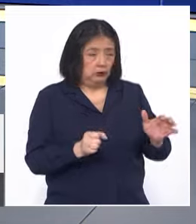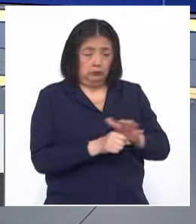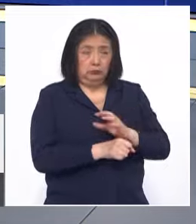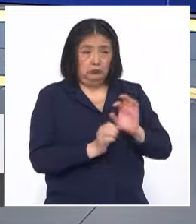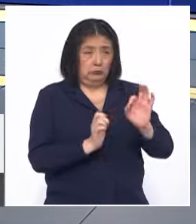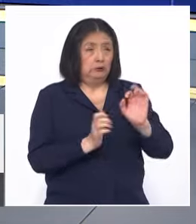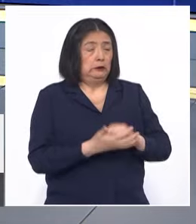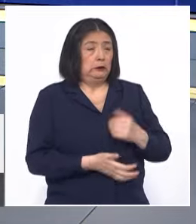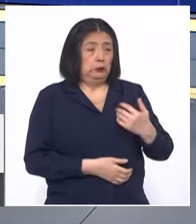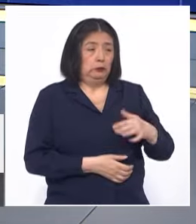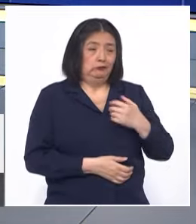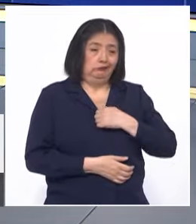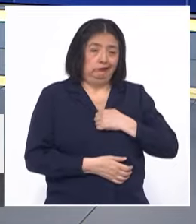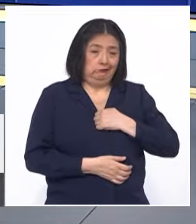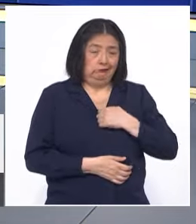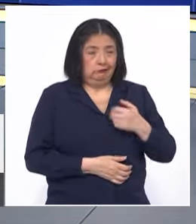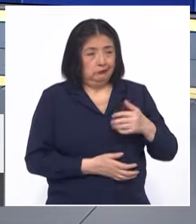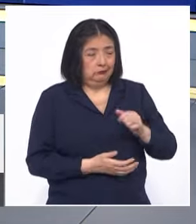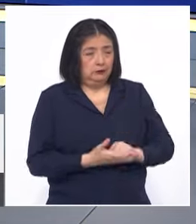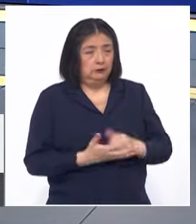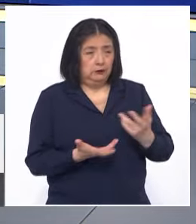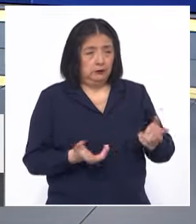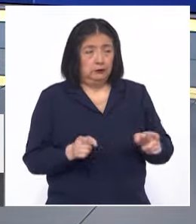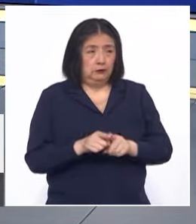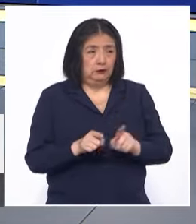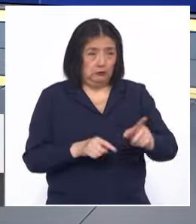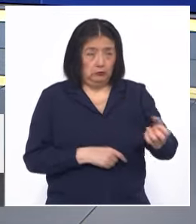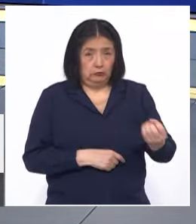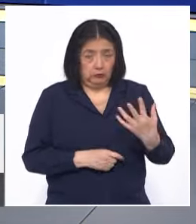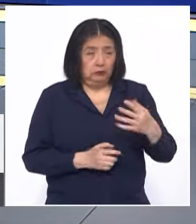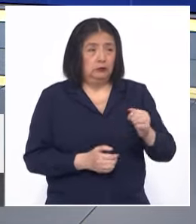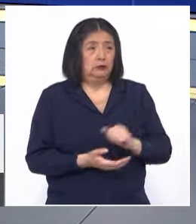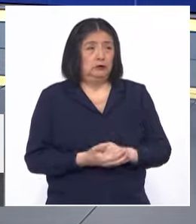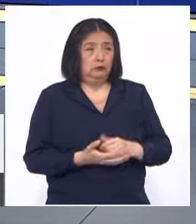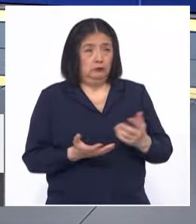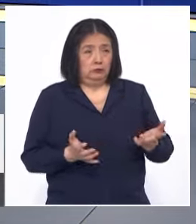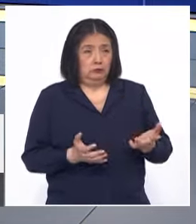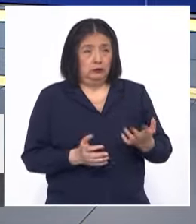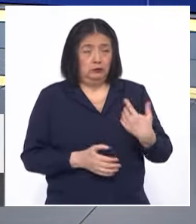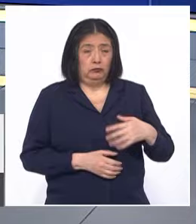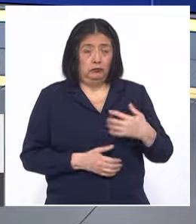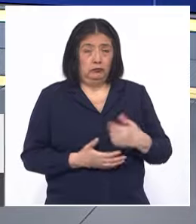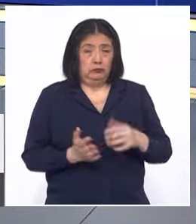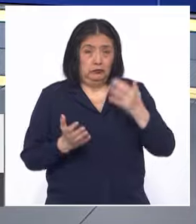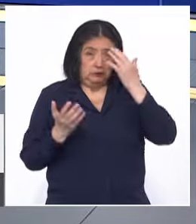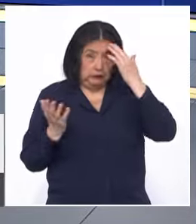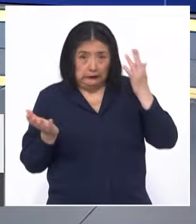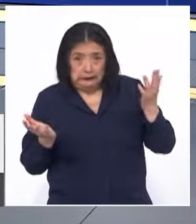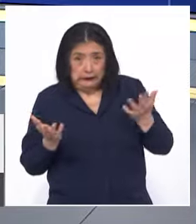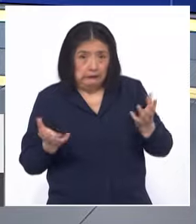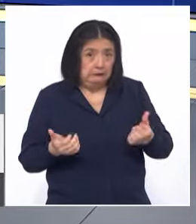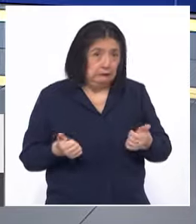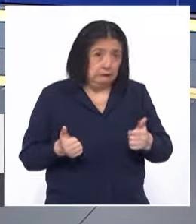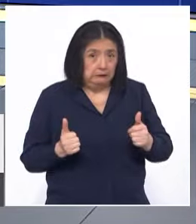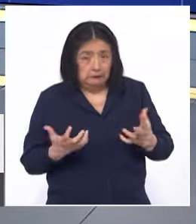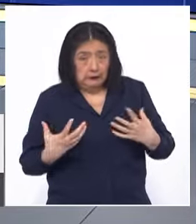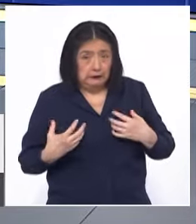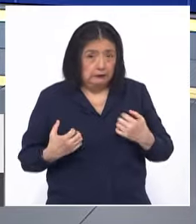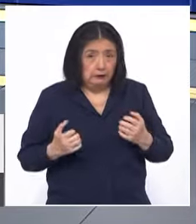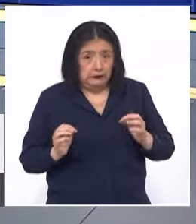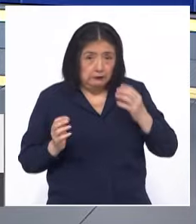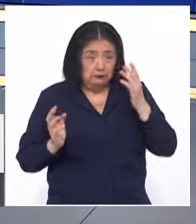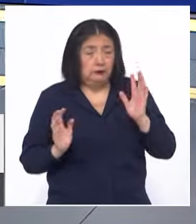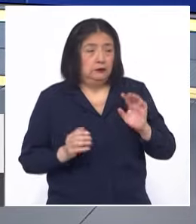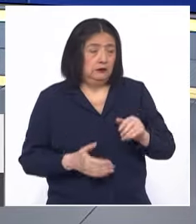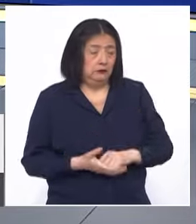es un hecho que tenemos que lamentar Lamentablemente como también lo has indicado Pues el pronóstico es reservado de esta persona de esta